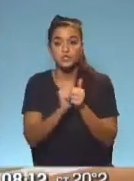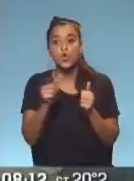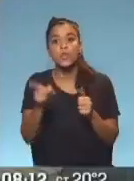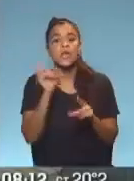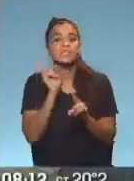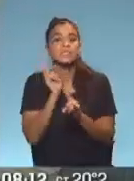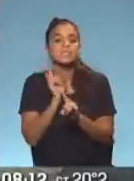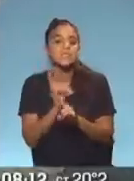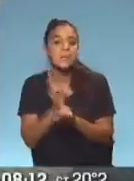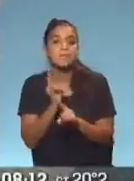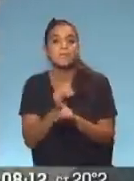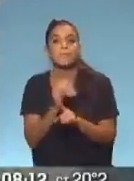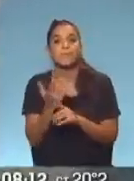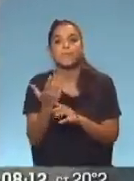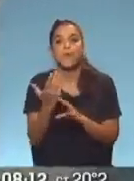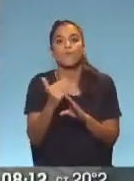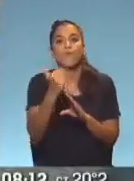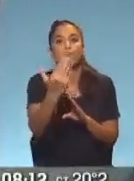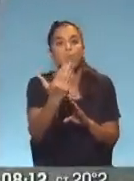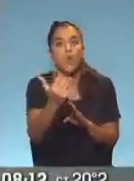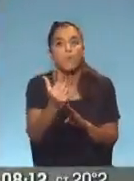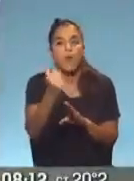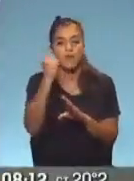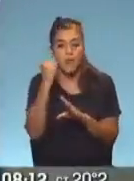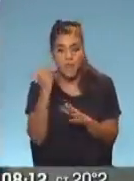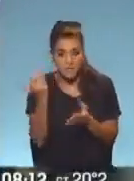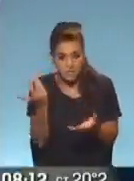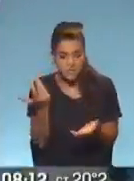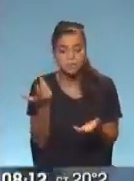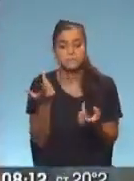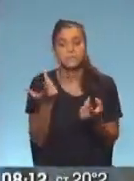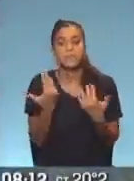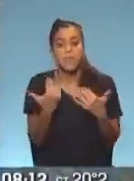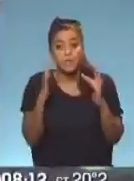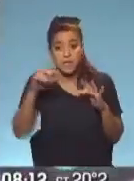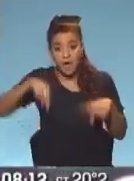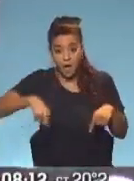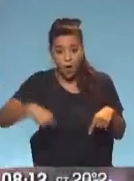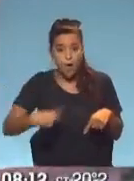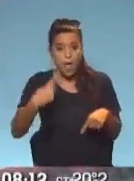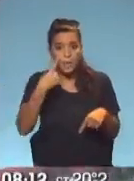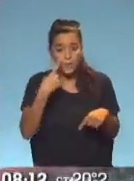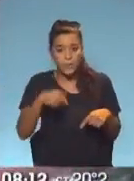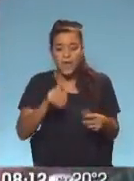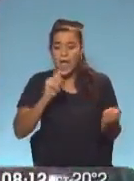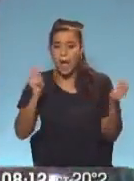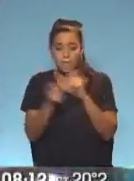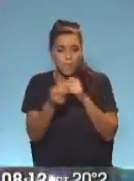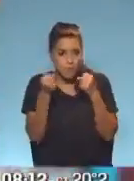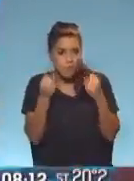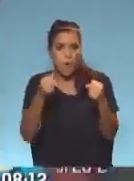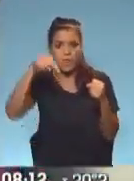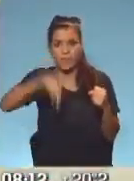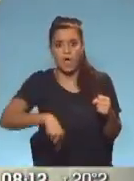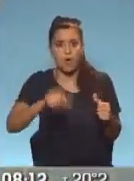siempre, digamos, desde el futuro para atrás, ¿no? Claro. O sea, tal vez estemos viviendo un cambio extraordinario en la